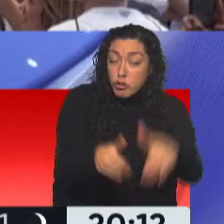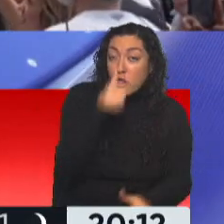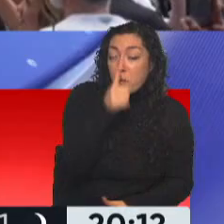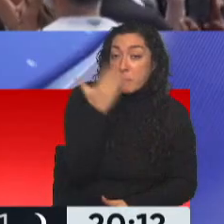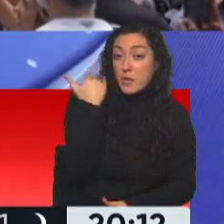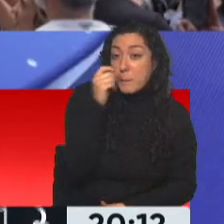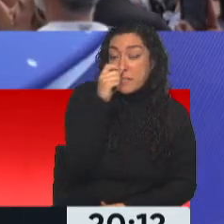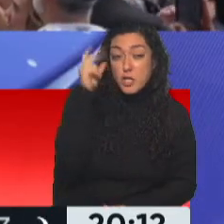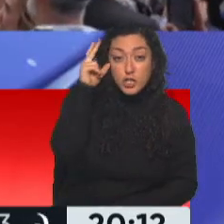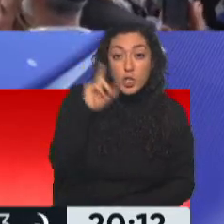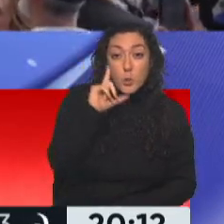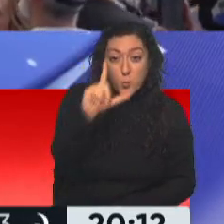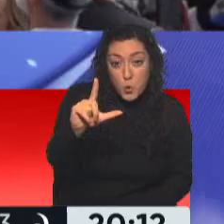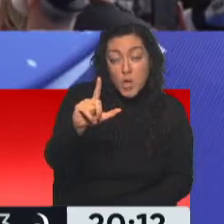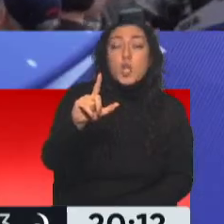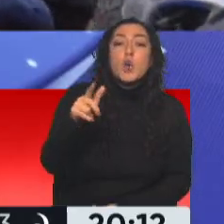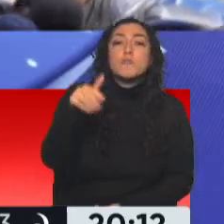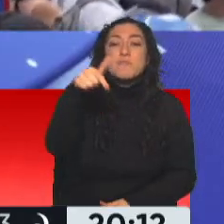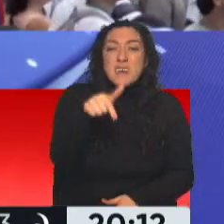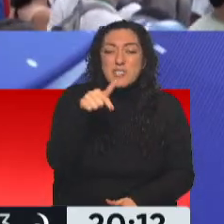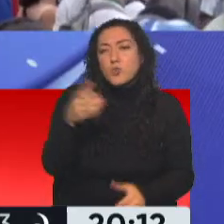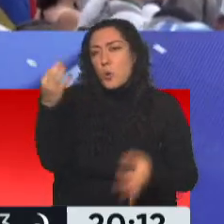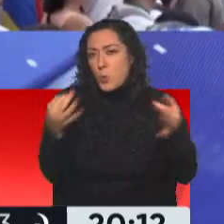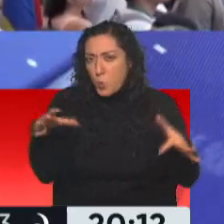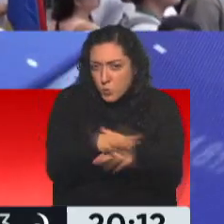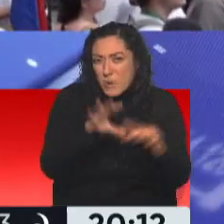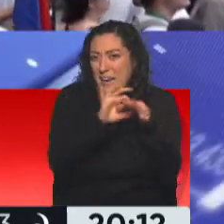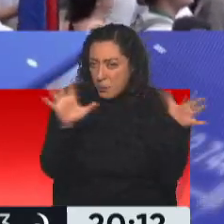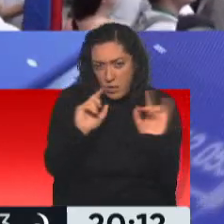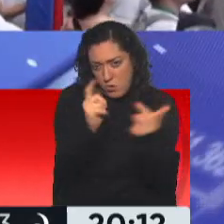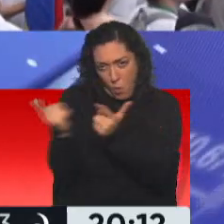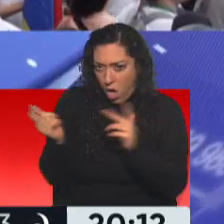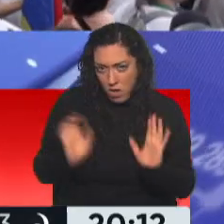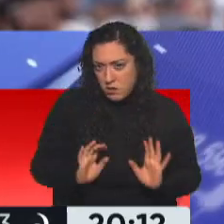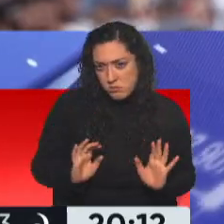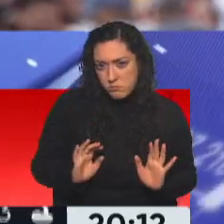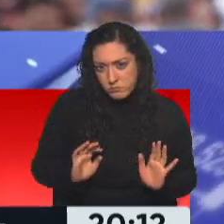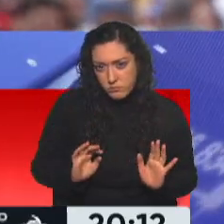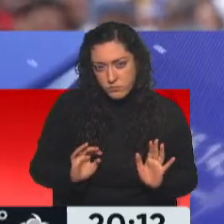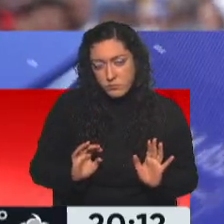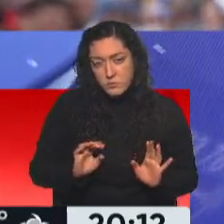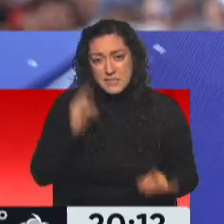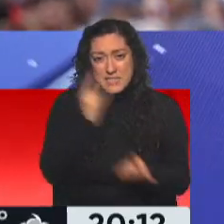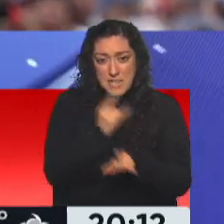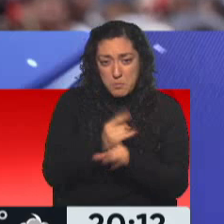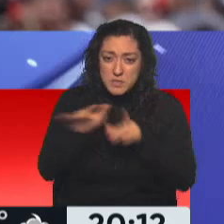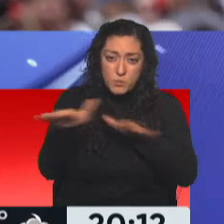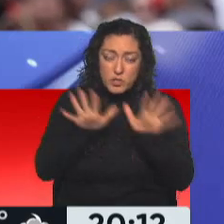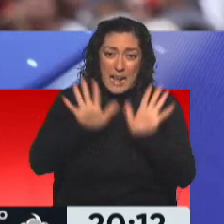domingo 28 de julio, una elección que no fue ni justa ni libre. Siempre se supo que esa era la